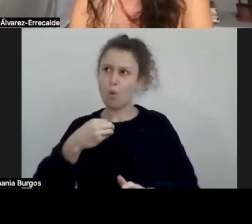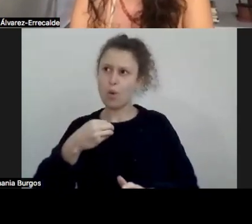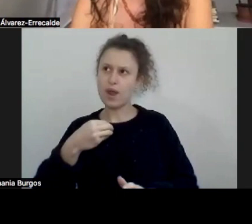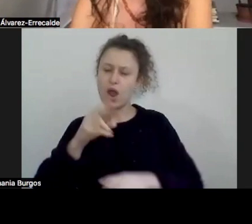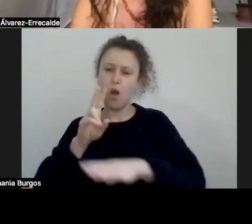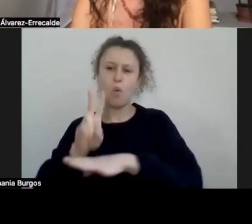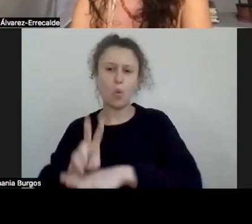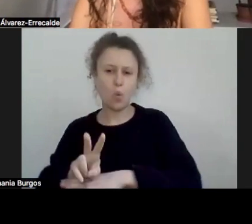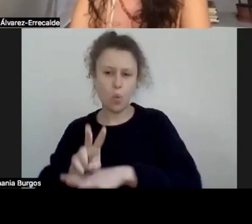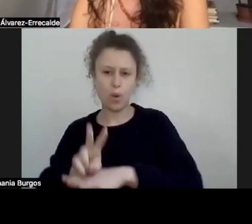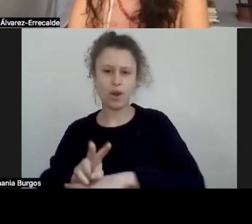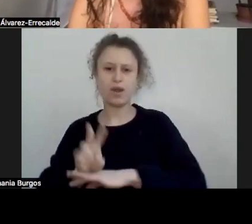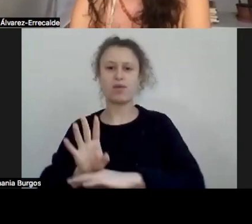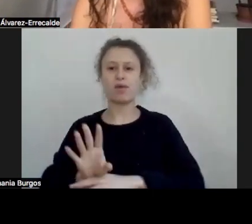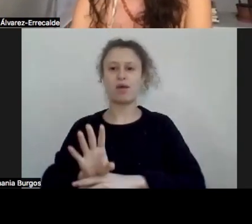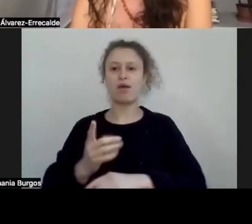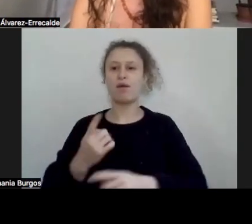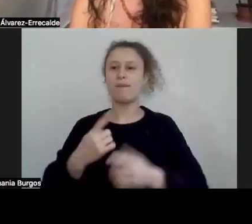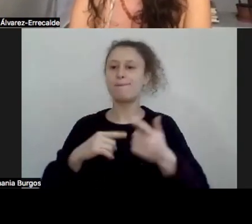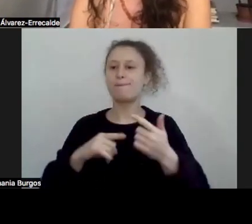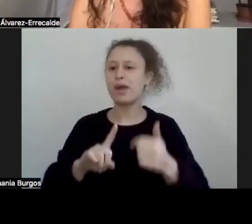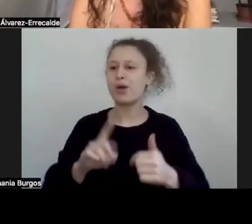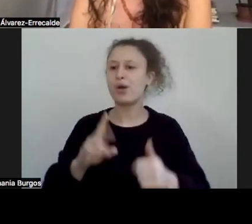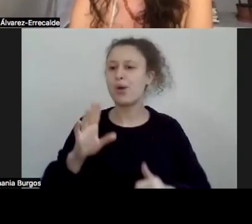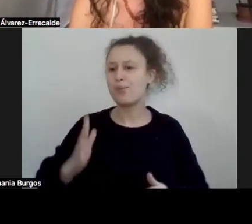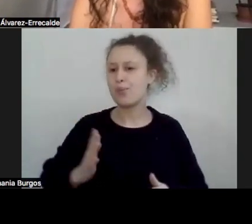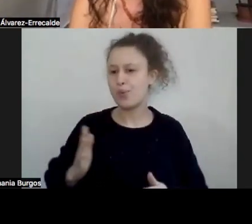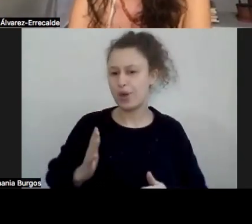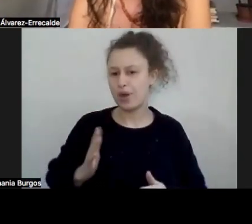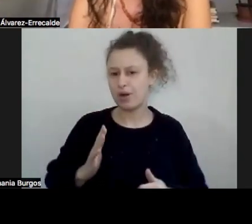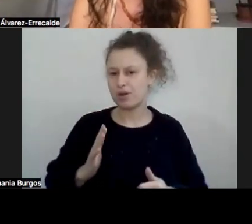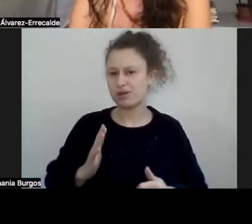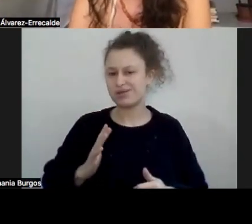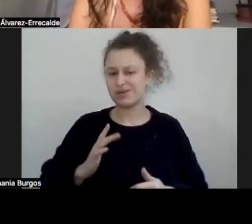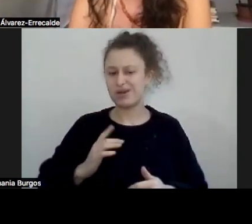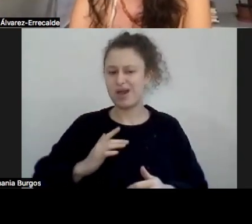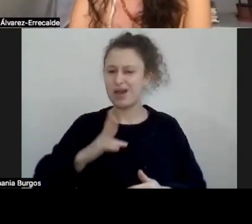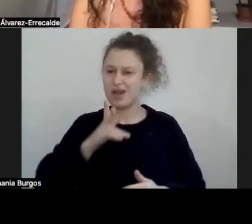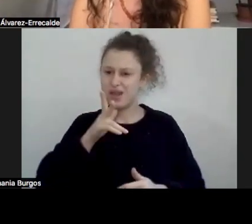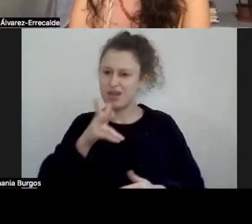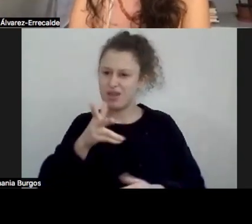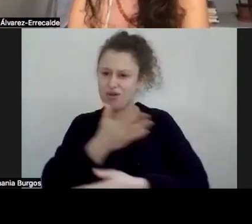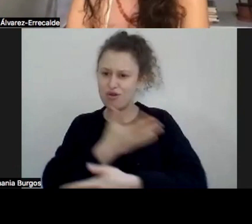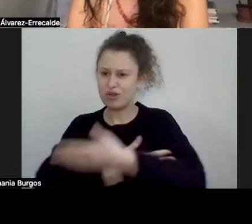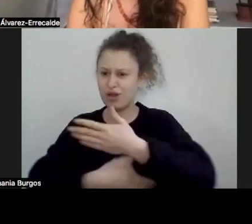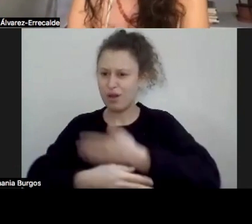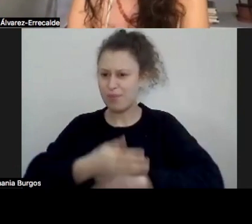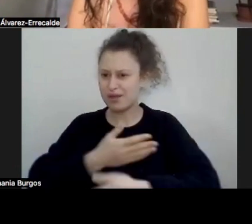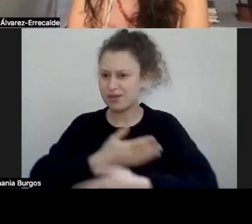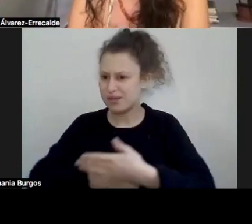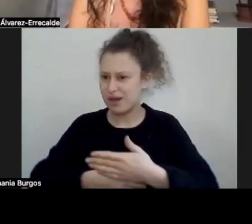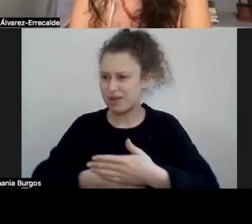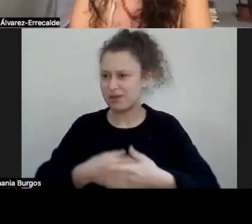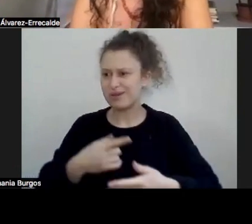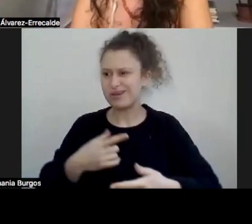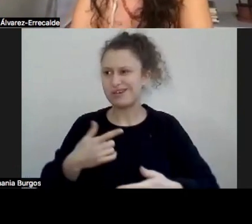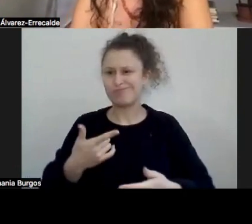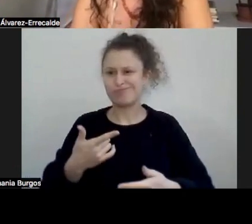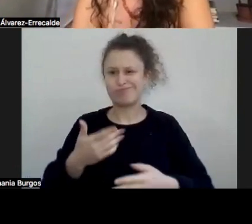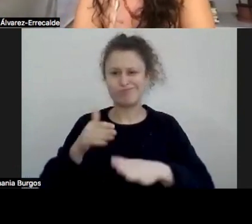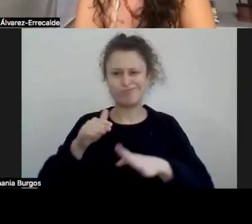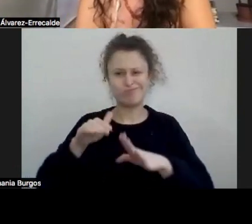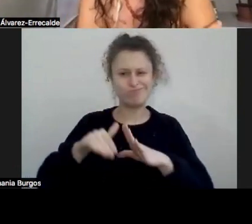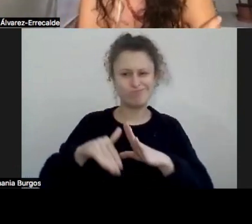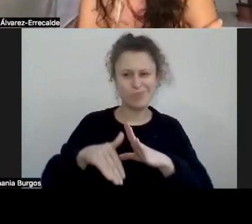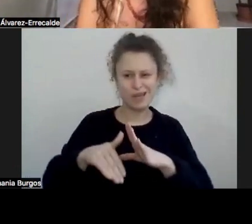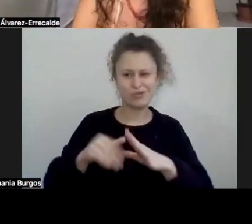exista una precarización bestial de las mujeres, especialmente de las madres, cuidadoras, ¿no?